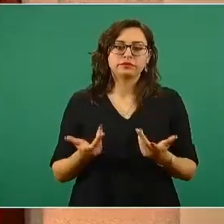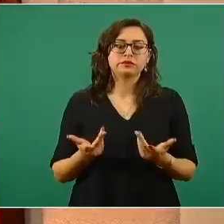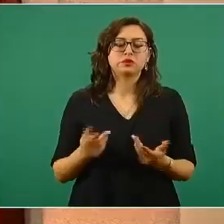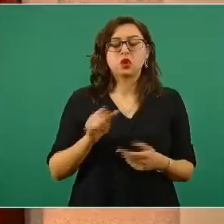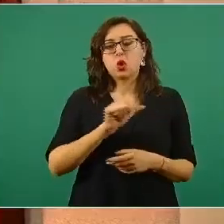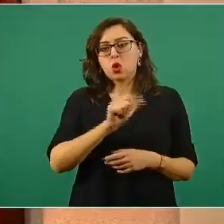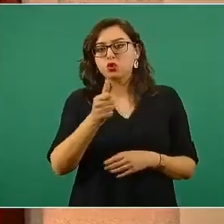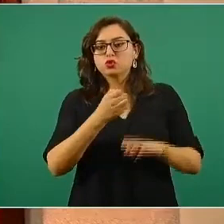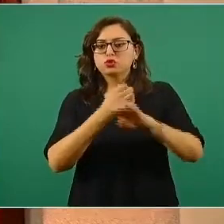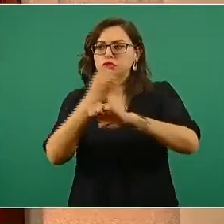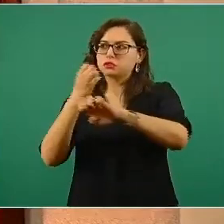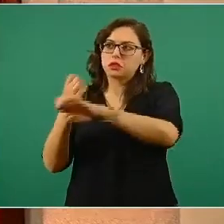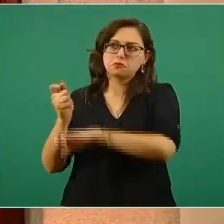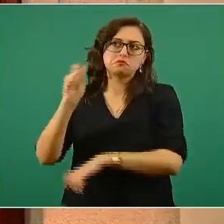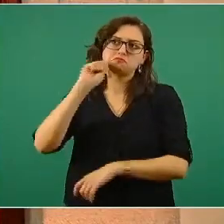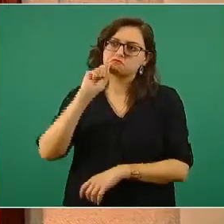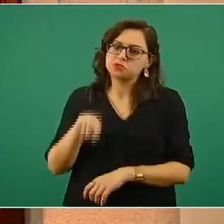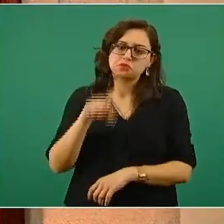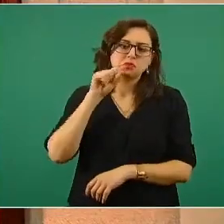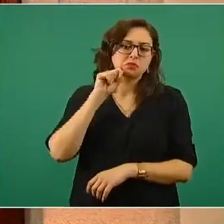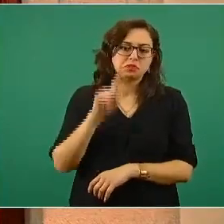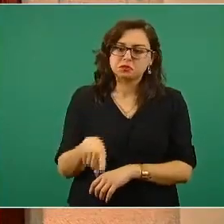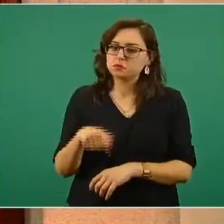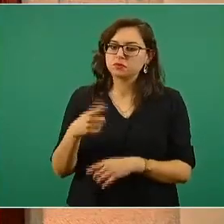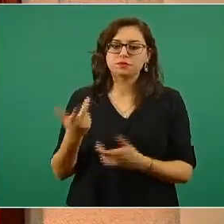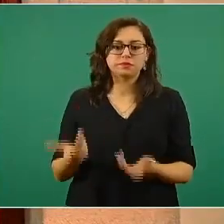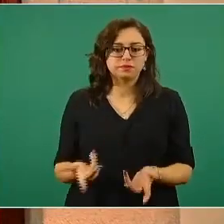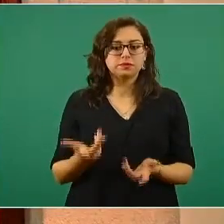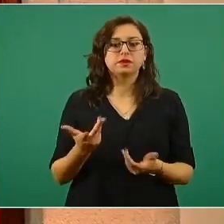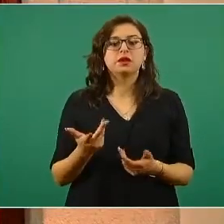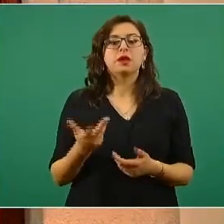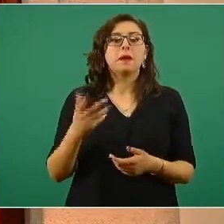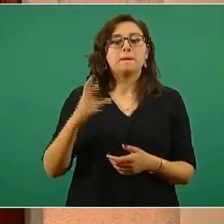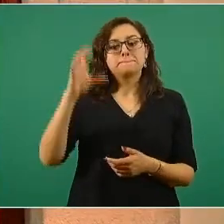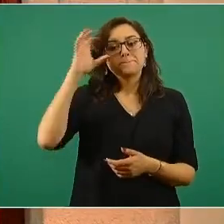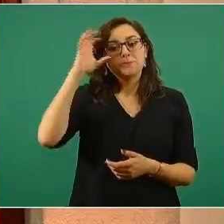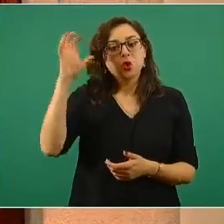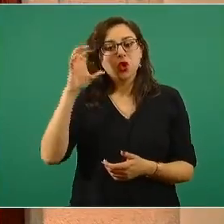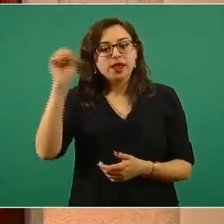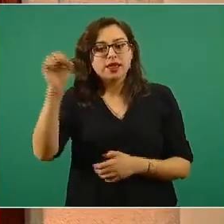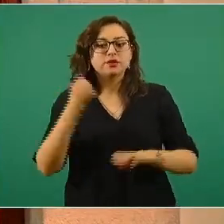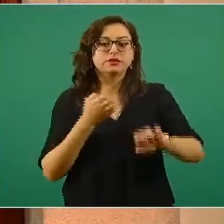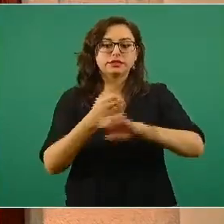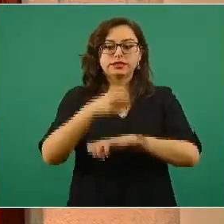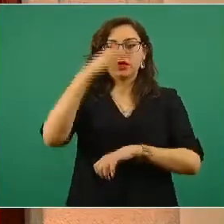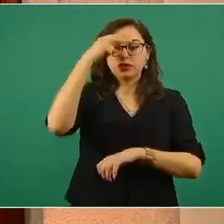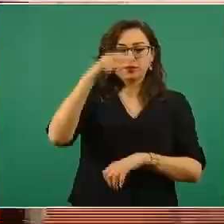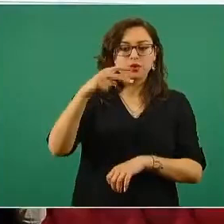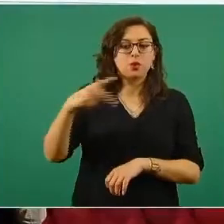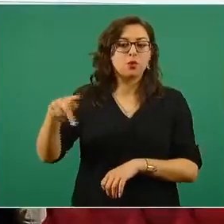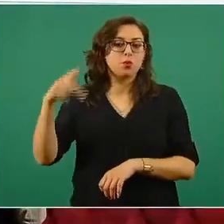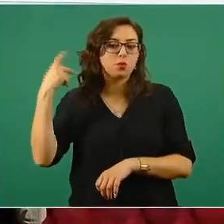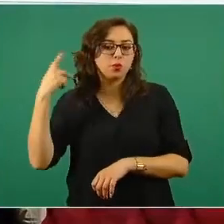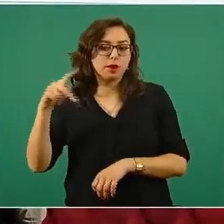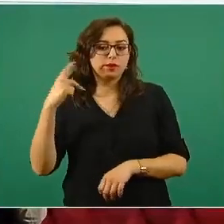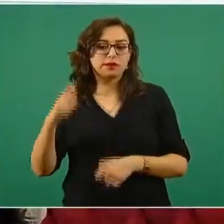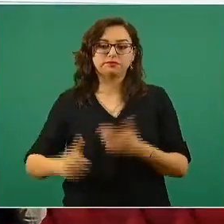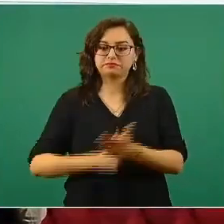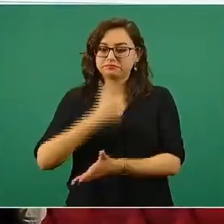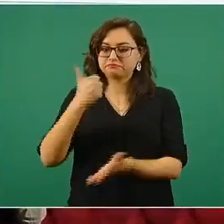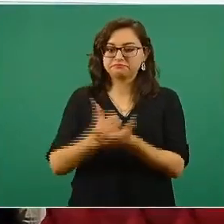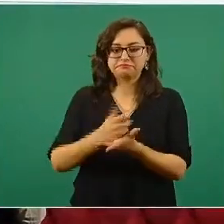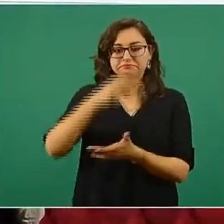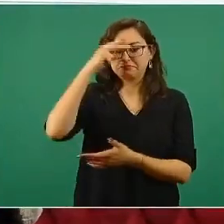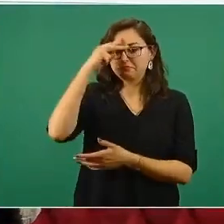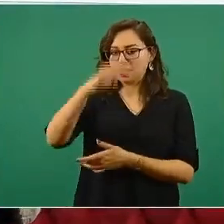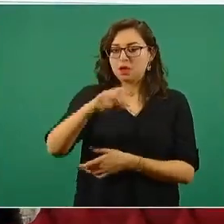han tenido cambios para efecto de las últimas 24 horas, como son Morelos, Estado de México, Puebla y la Ciudad de México,